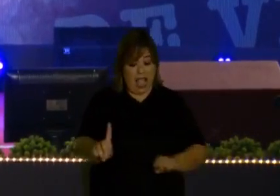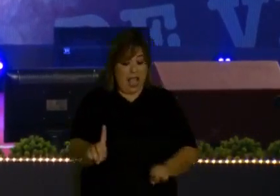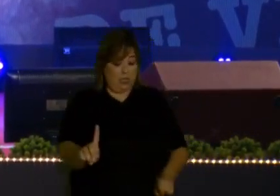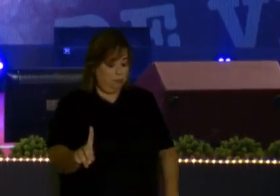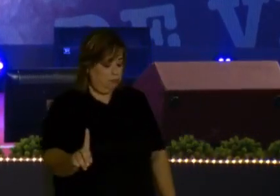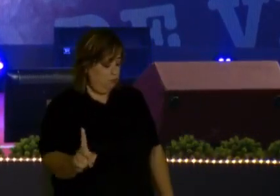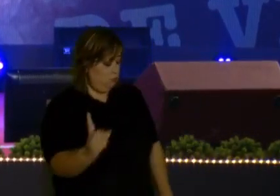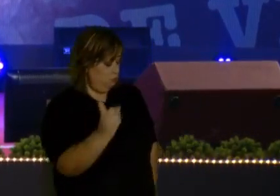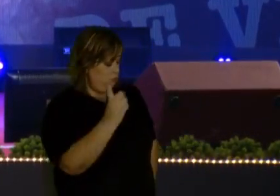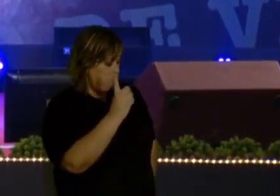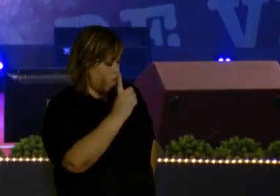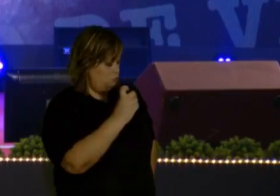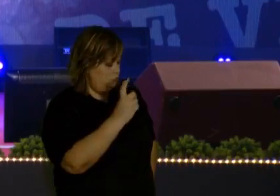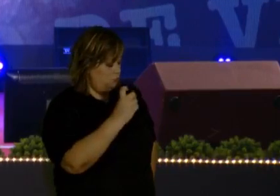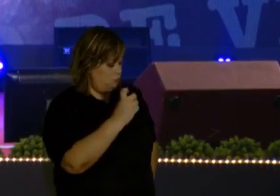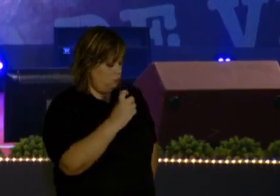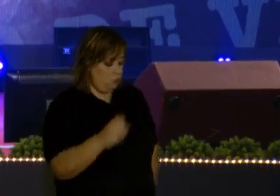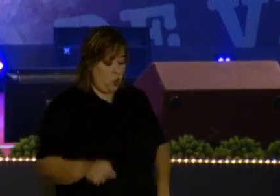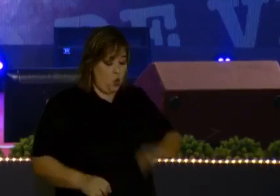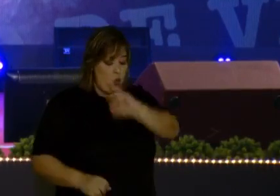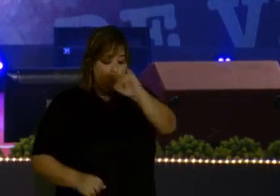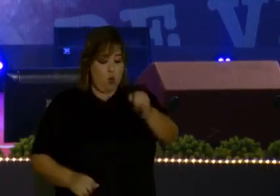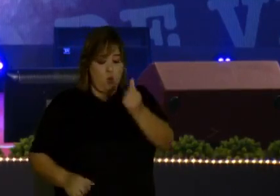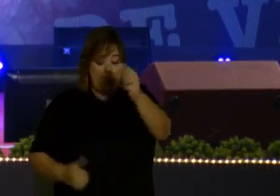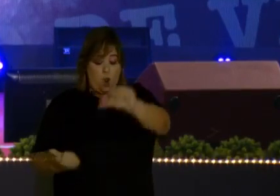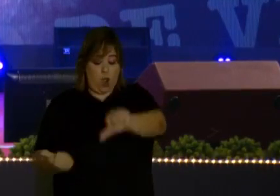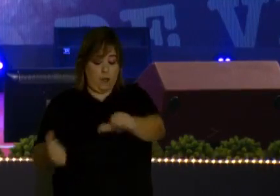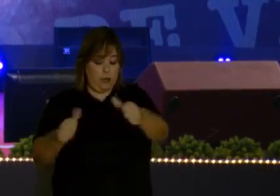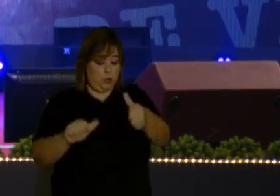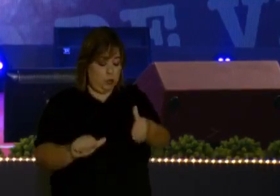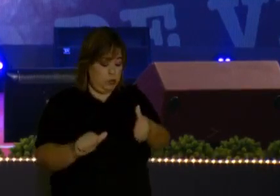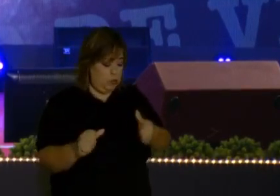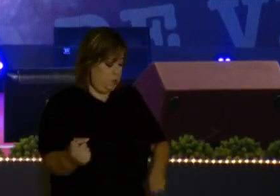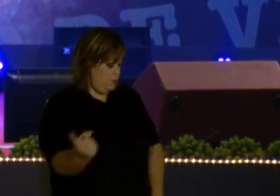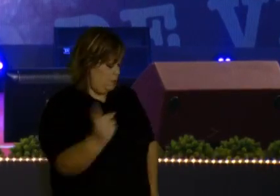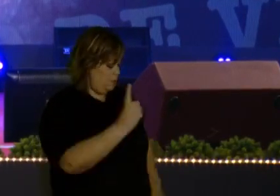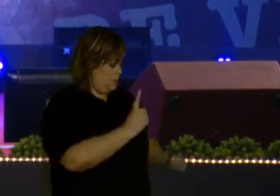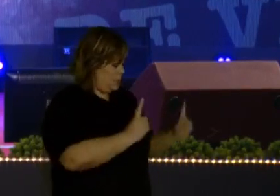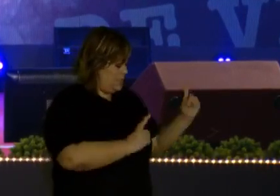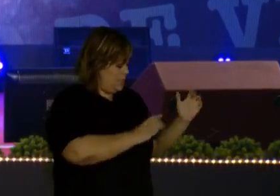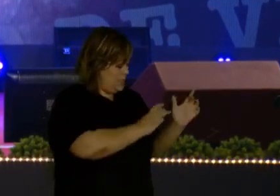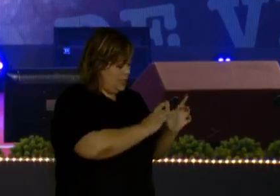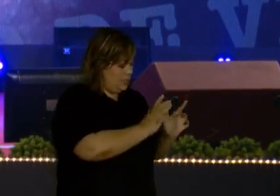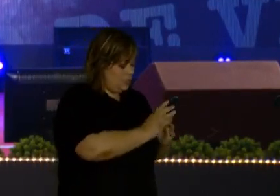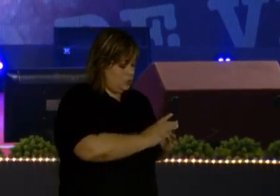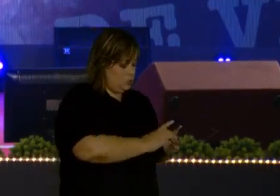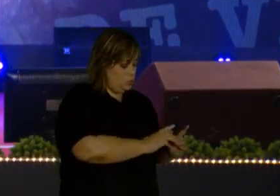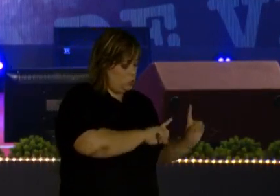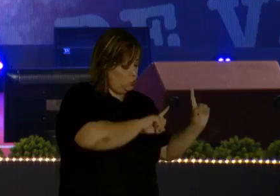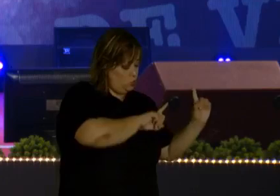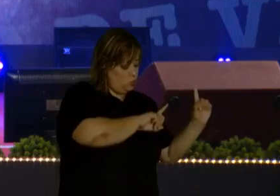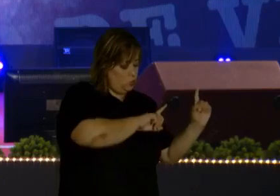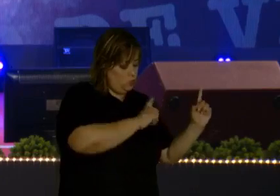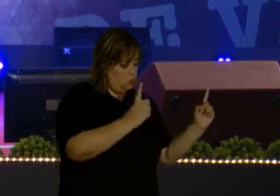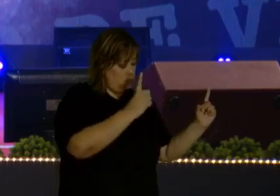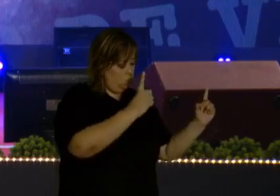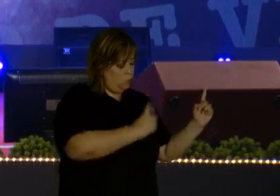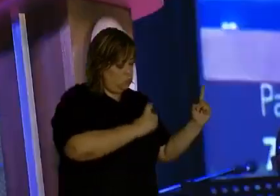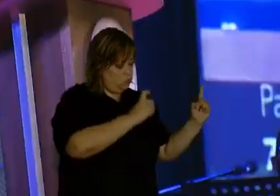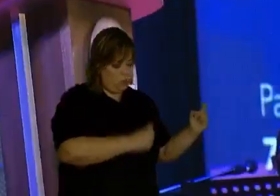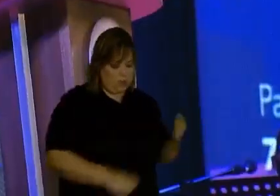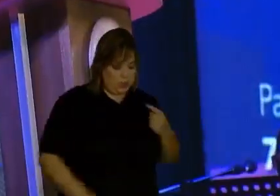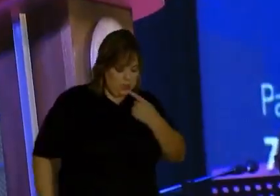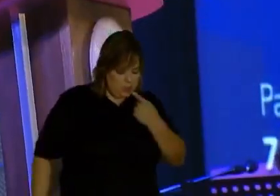venir o esperamos a otro? ¿Qué respondió Jesús? Mira para allá este charlatán, mira con lo que viene